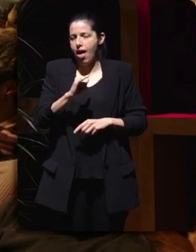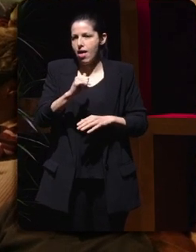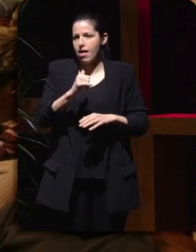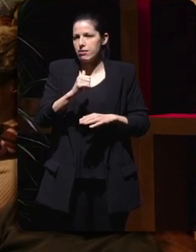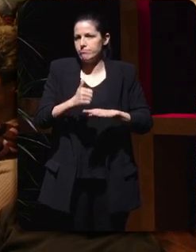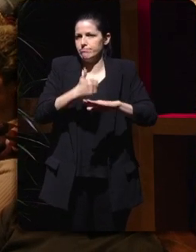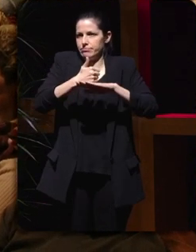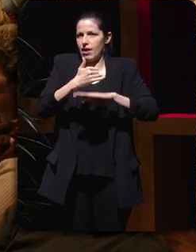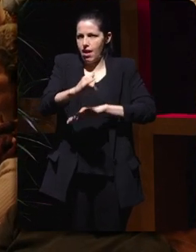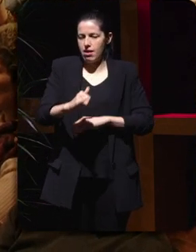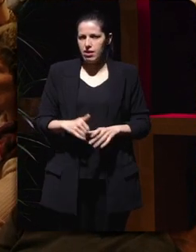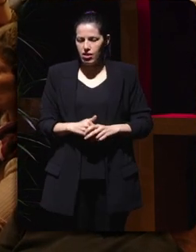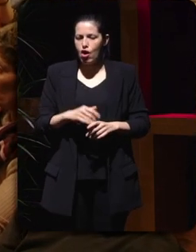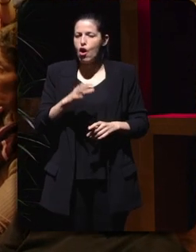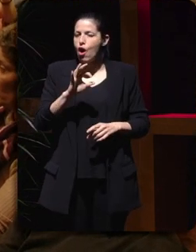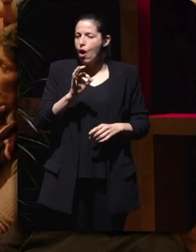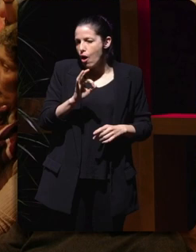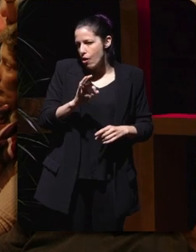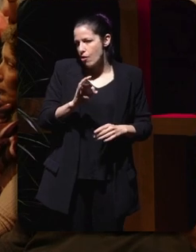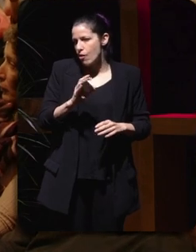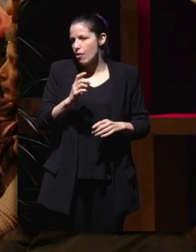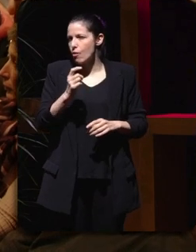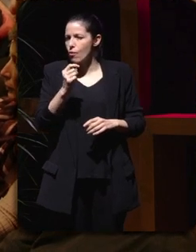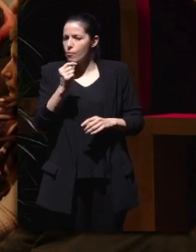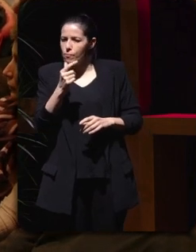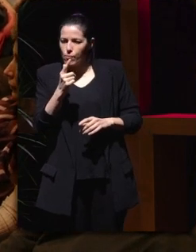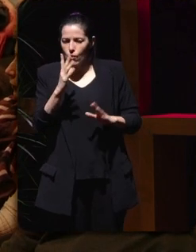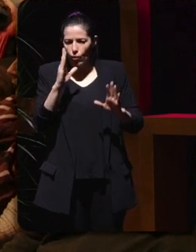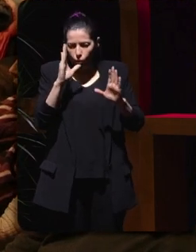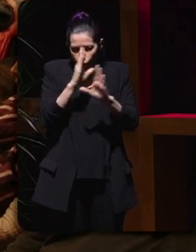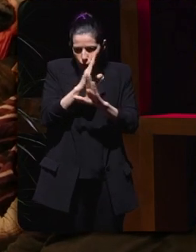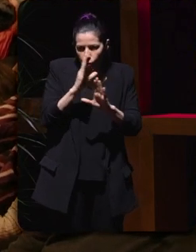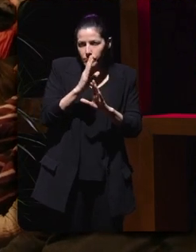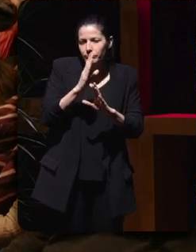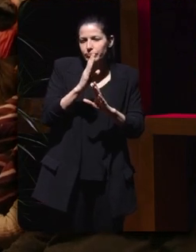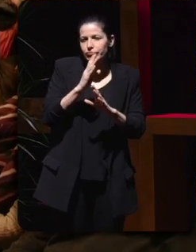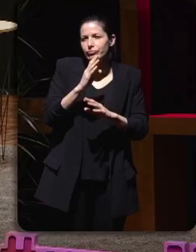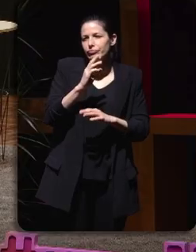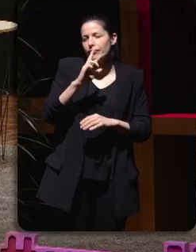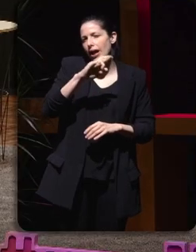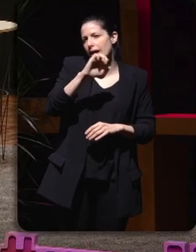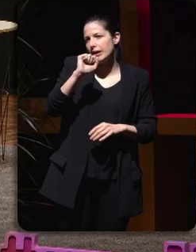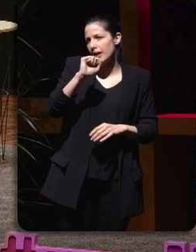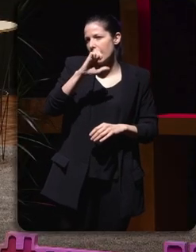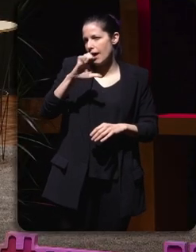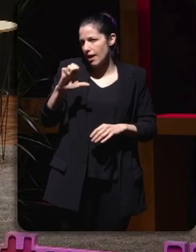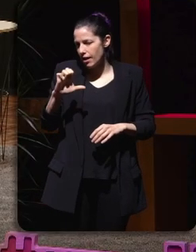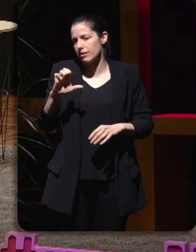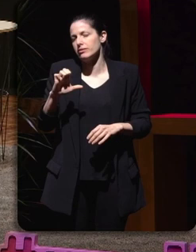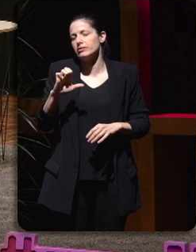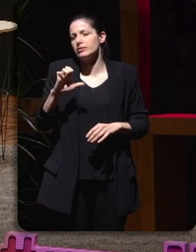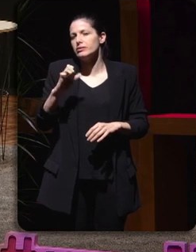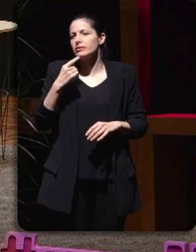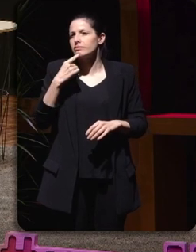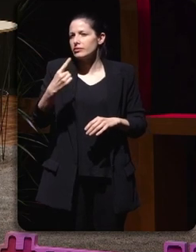se empieza a desdoblar entendiendo por desdoblar lo que la RAE llama desdoblar para nombrar a las mujeres cuando en realidad